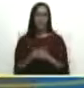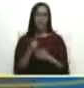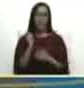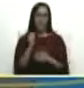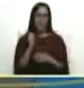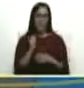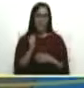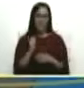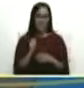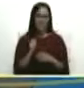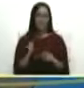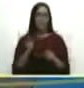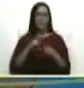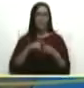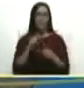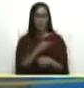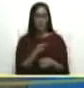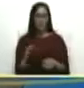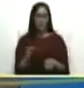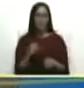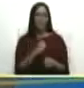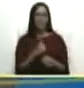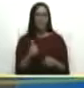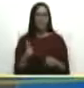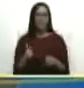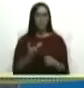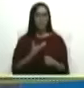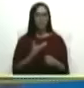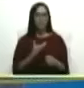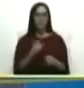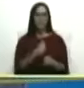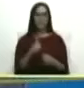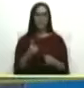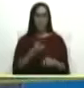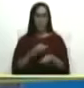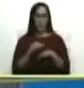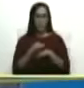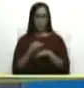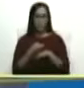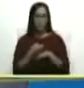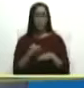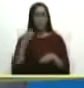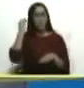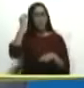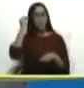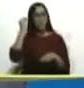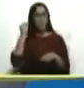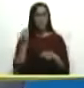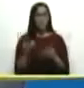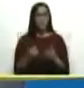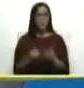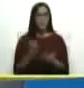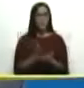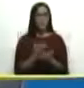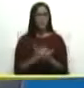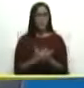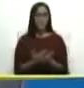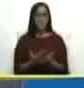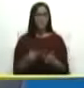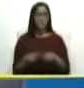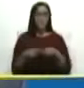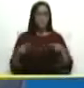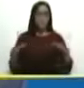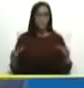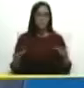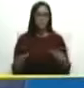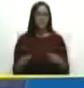concretas y con articulación perfecta cada una de las alcaldías y cada una de las gobernaciones. Y yo creo que eso son parte de las cosas con las cuales hemos venido creciendo, ¿no?